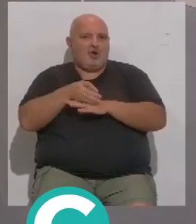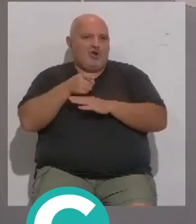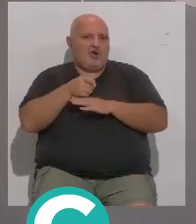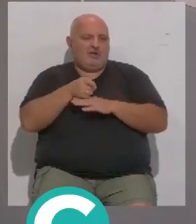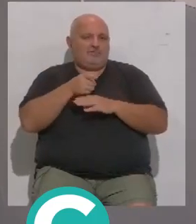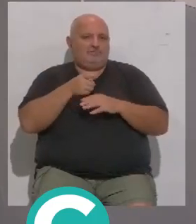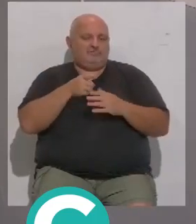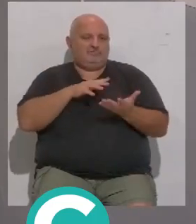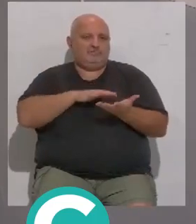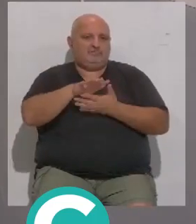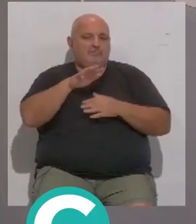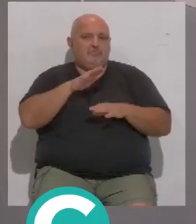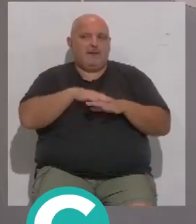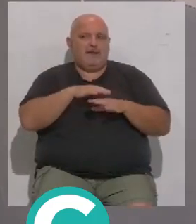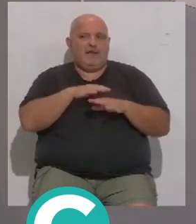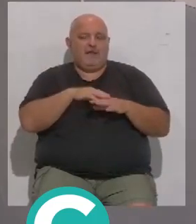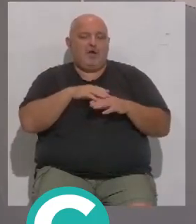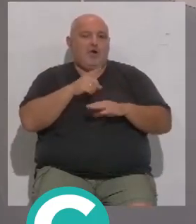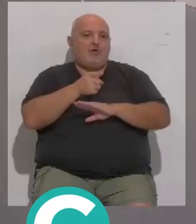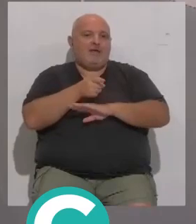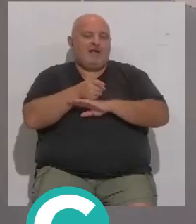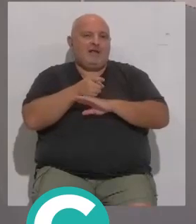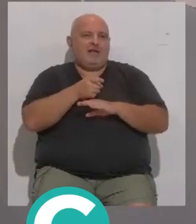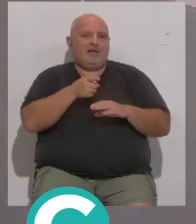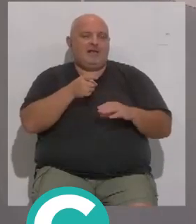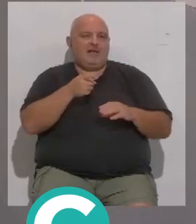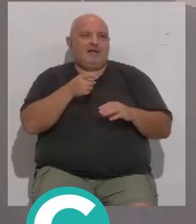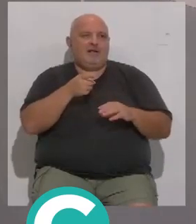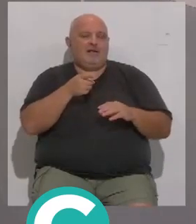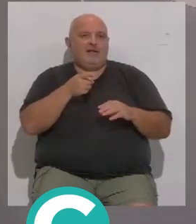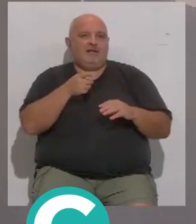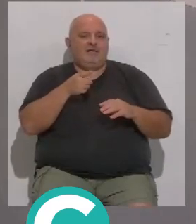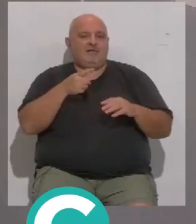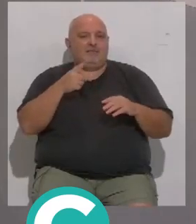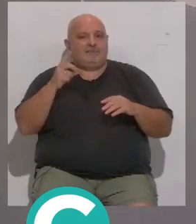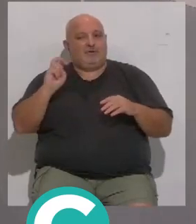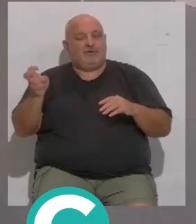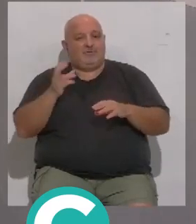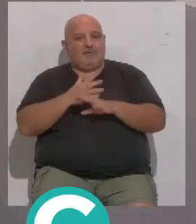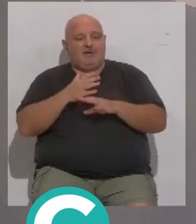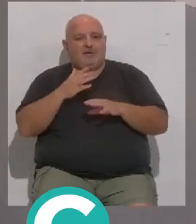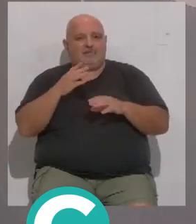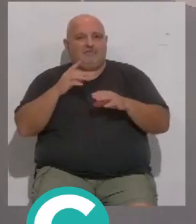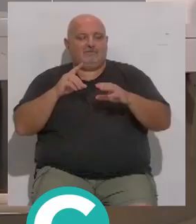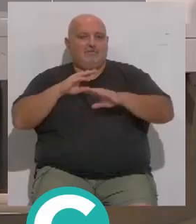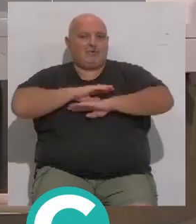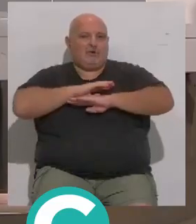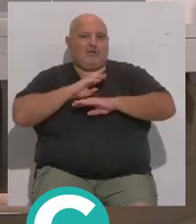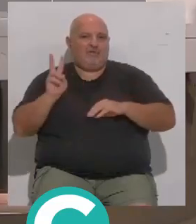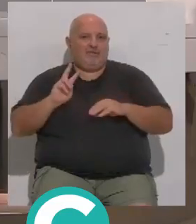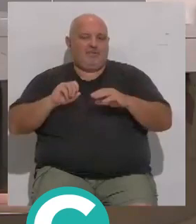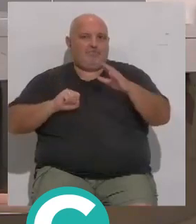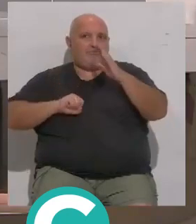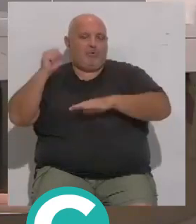va a atacar el balón y obliga un poco a Sergio Asenjo a fallar ese despeje con el puño. Sí, también tuvo